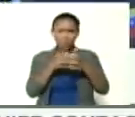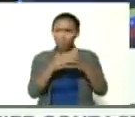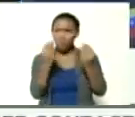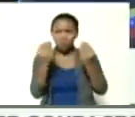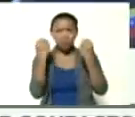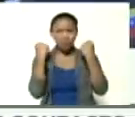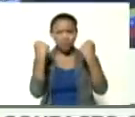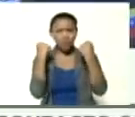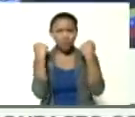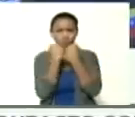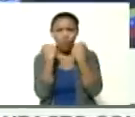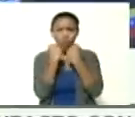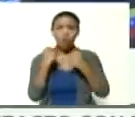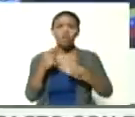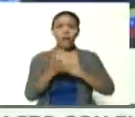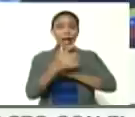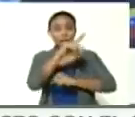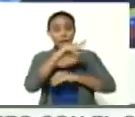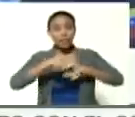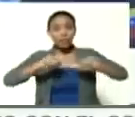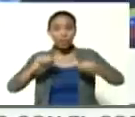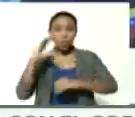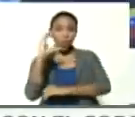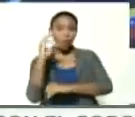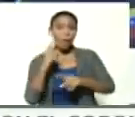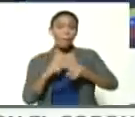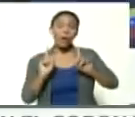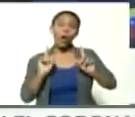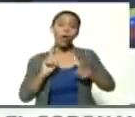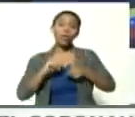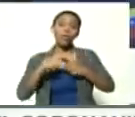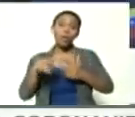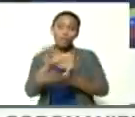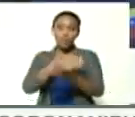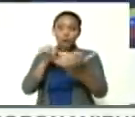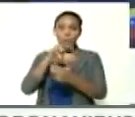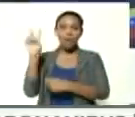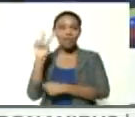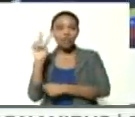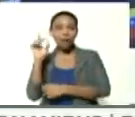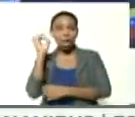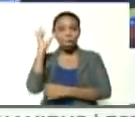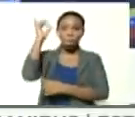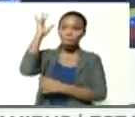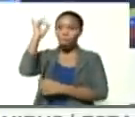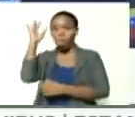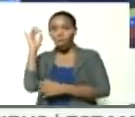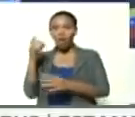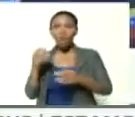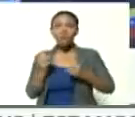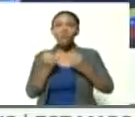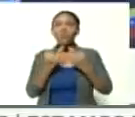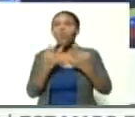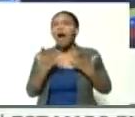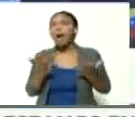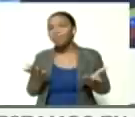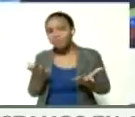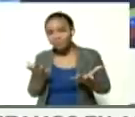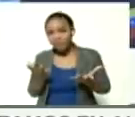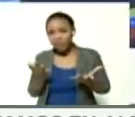territorio colombiano. Ah, pero entonces el problema es Venezuela. ¿Cuántas decenas